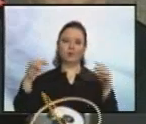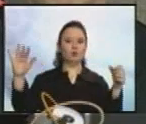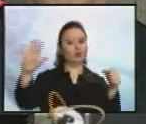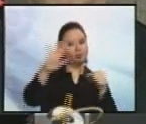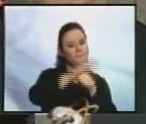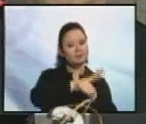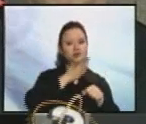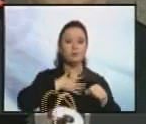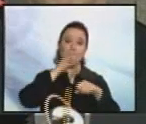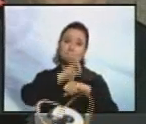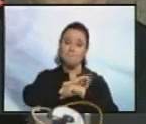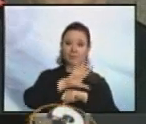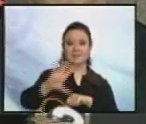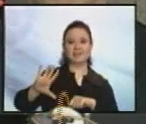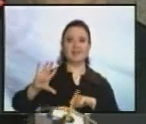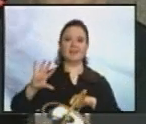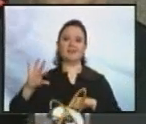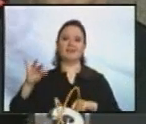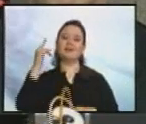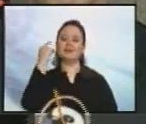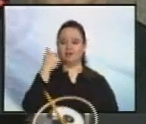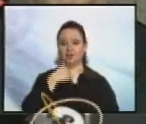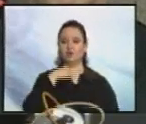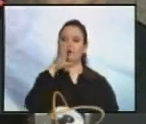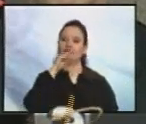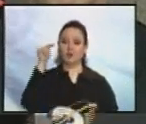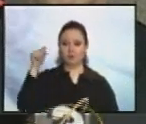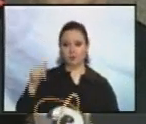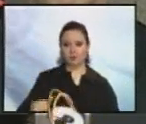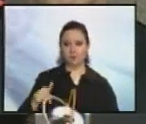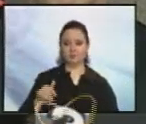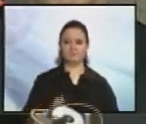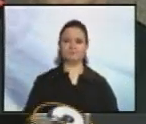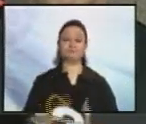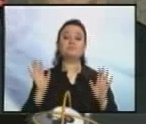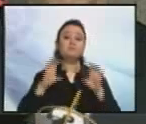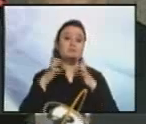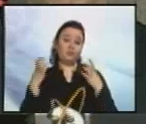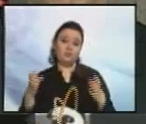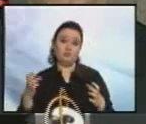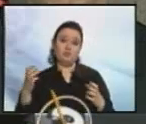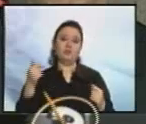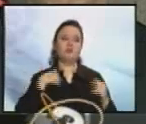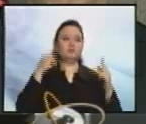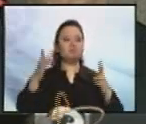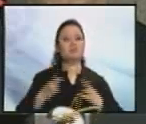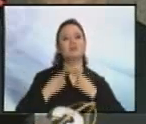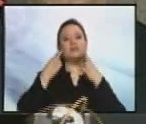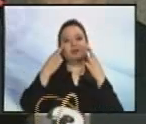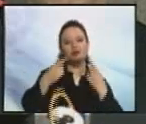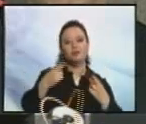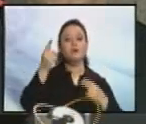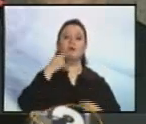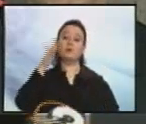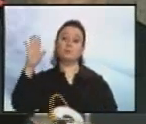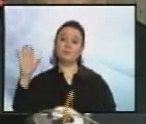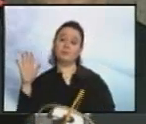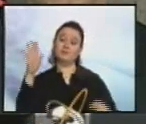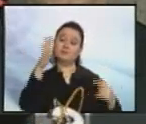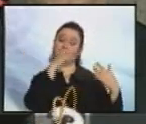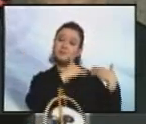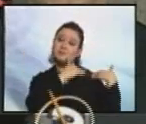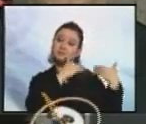mi mensaje de hoy a ustedes, por lo cual, en obsequio a los compromisos que